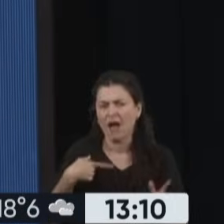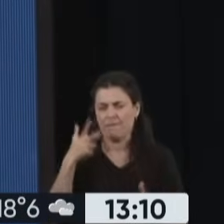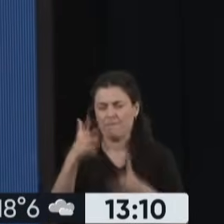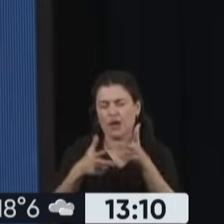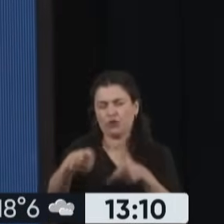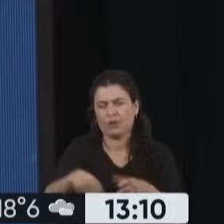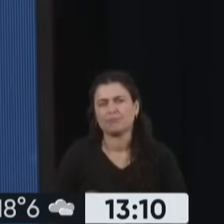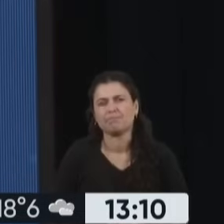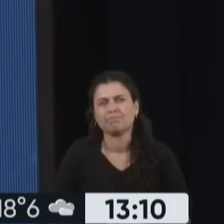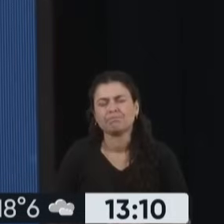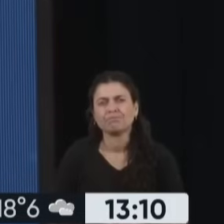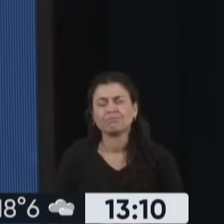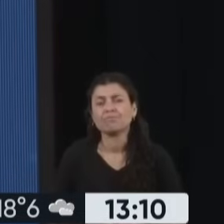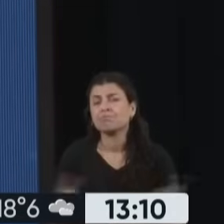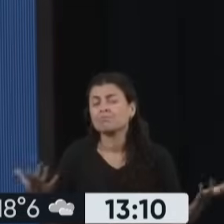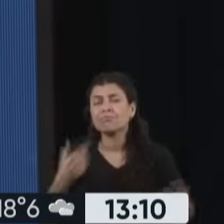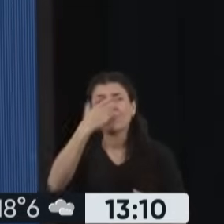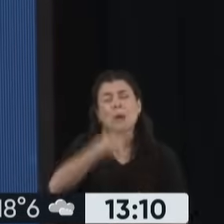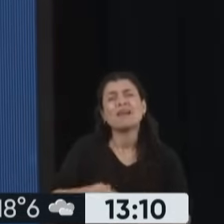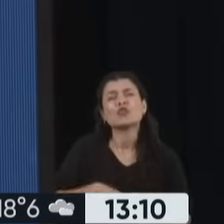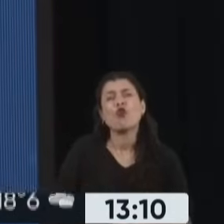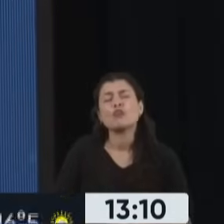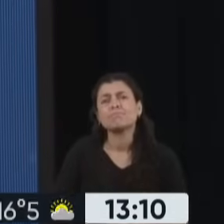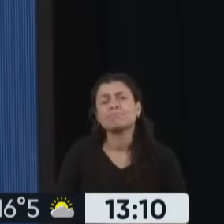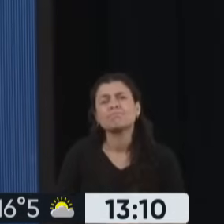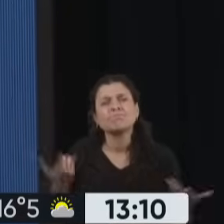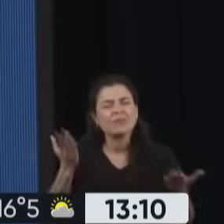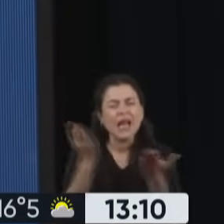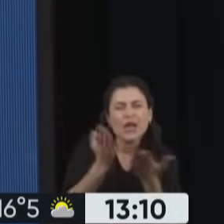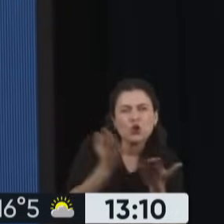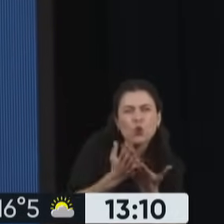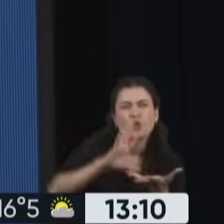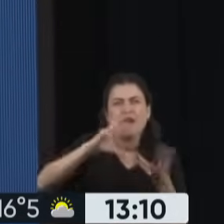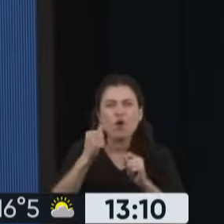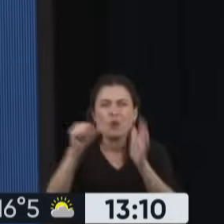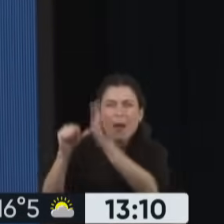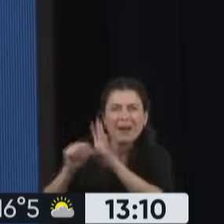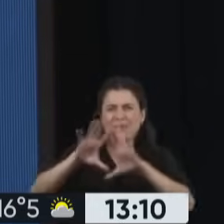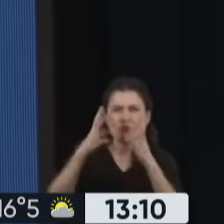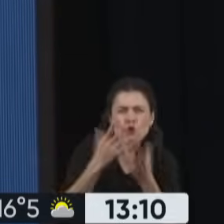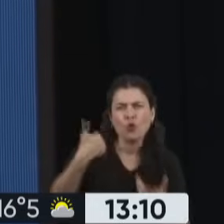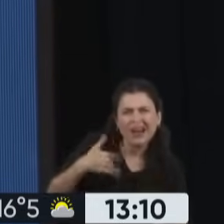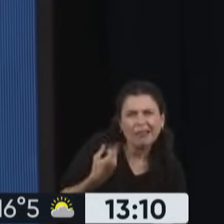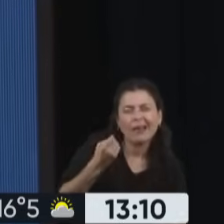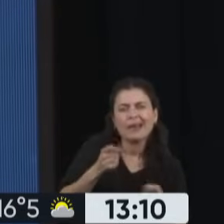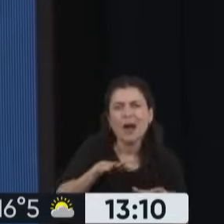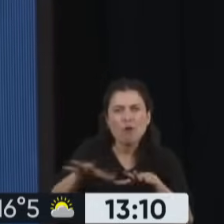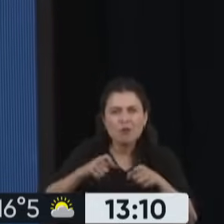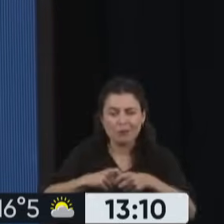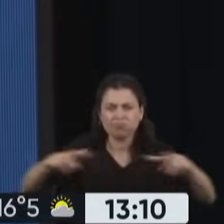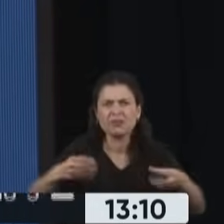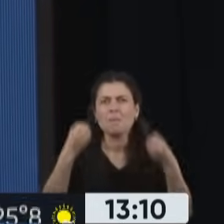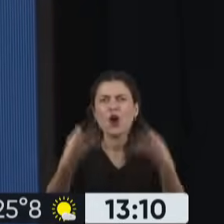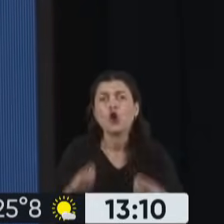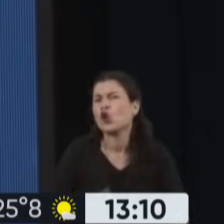Cuando uno estudia los libros de crecimiento, la gran mayoría de ellos arranca con